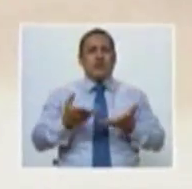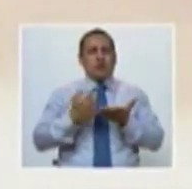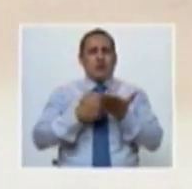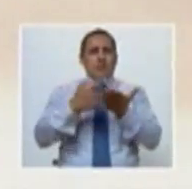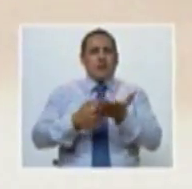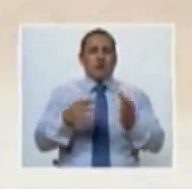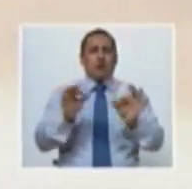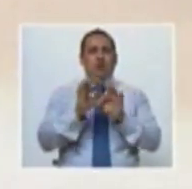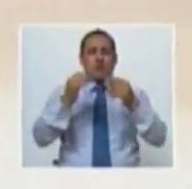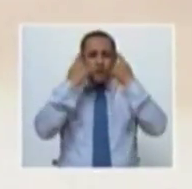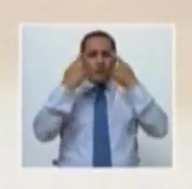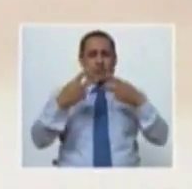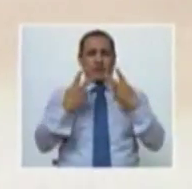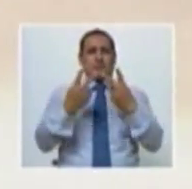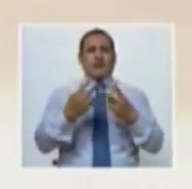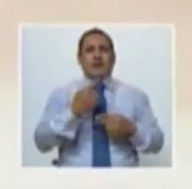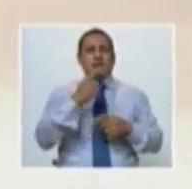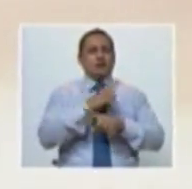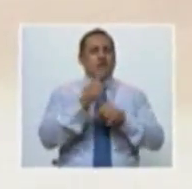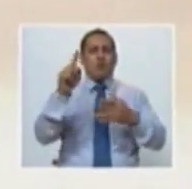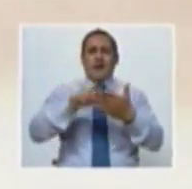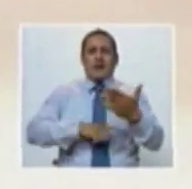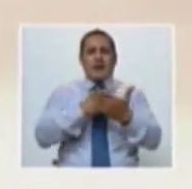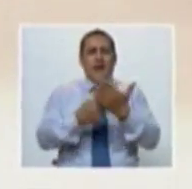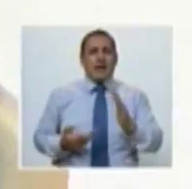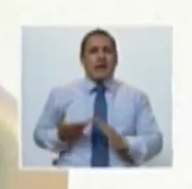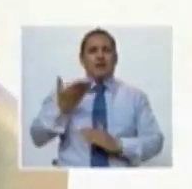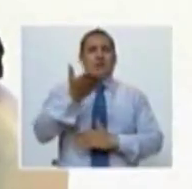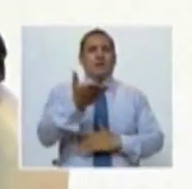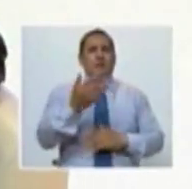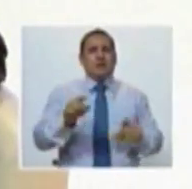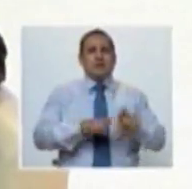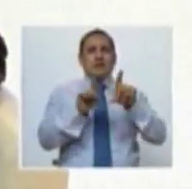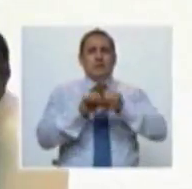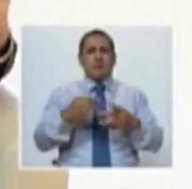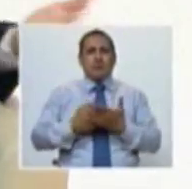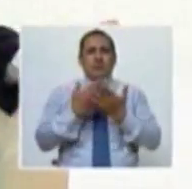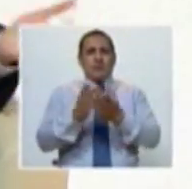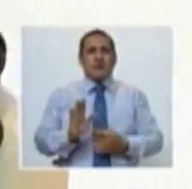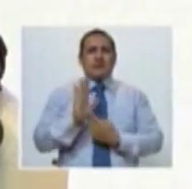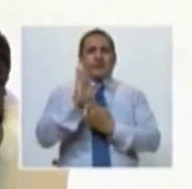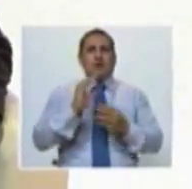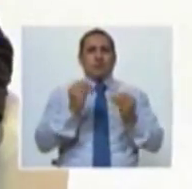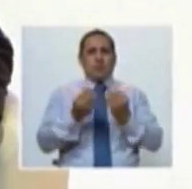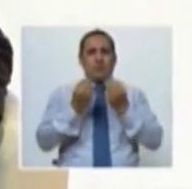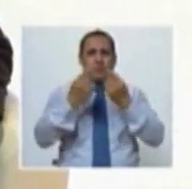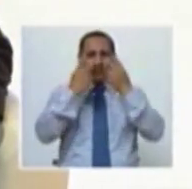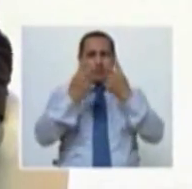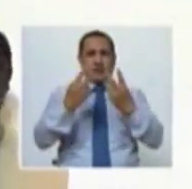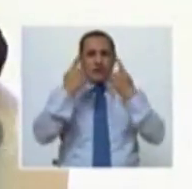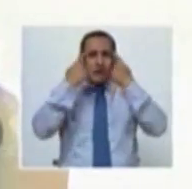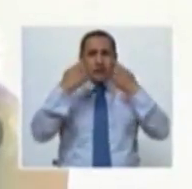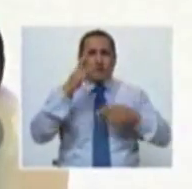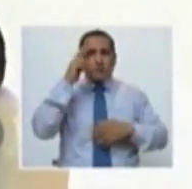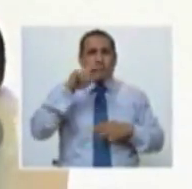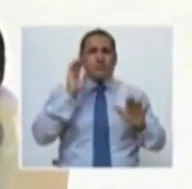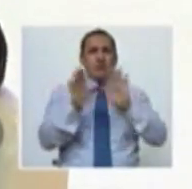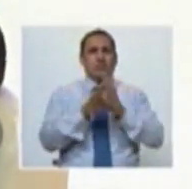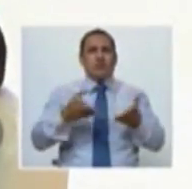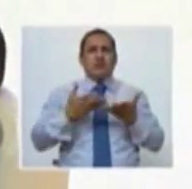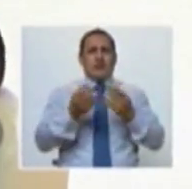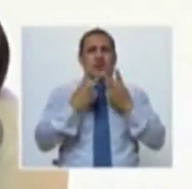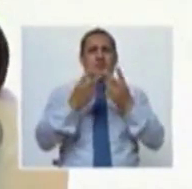aunque la decisión del tribunal es inapelable. Tal cual, y se funda en razones, como hemos visto a lo largo del programa, que orientan